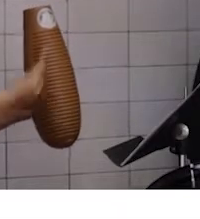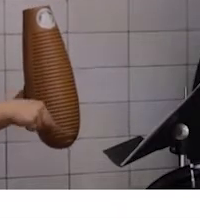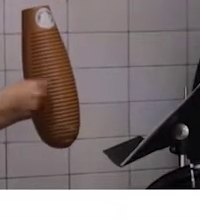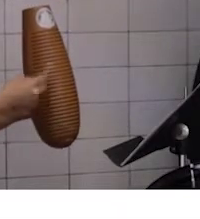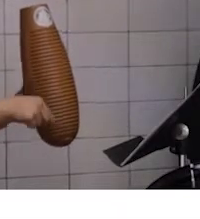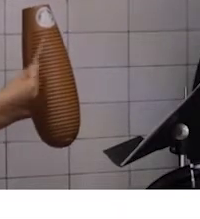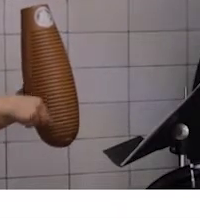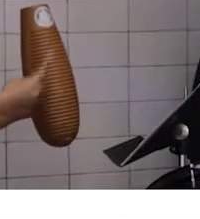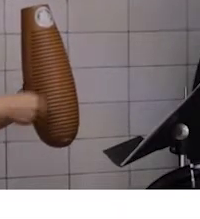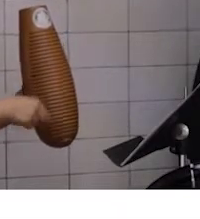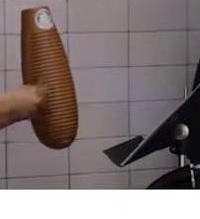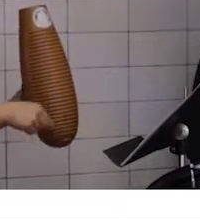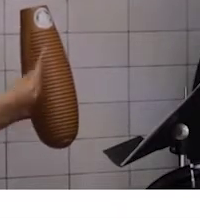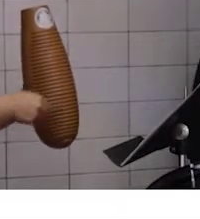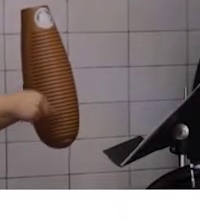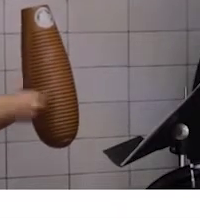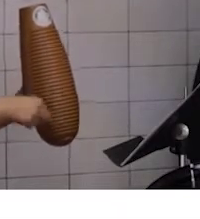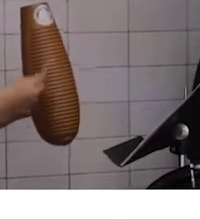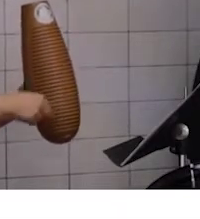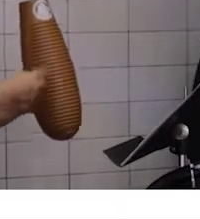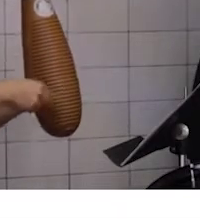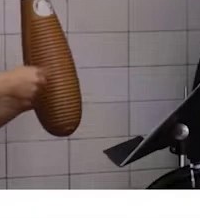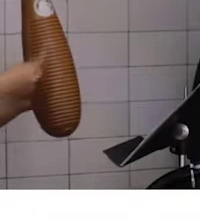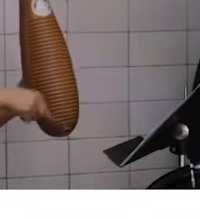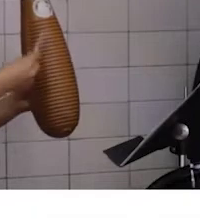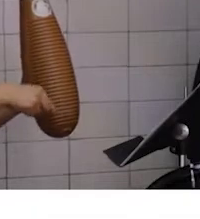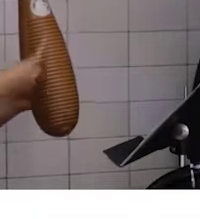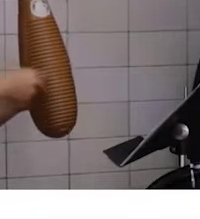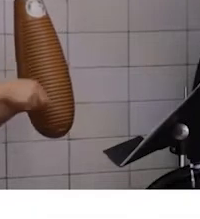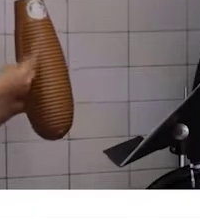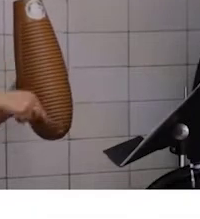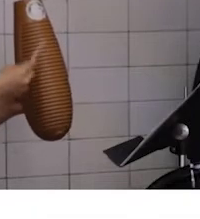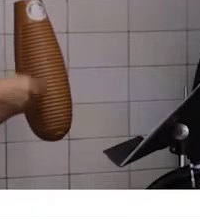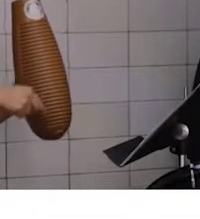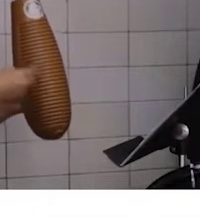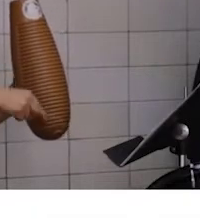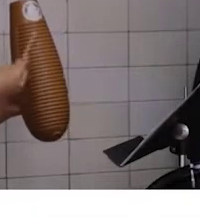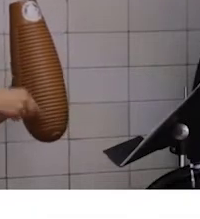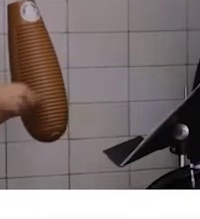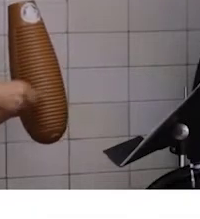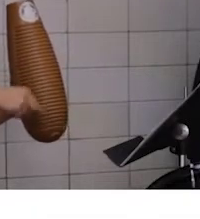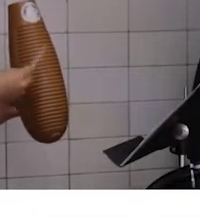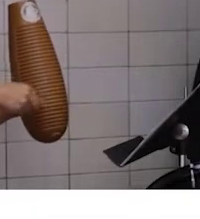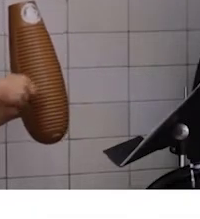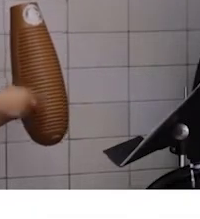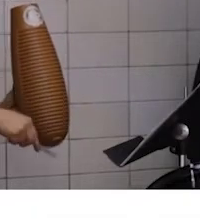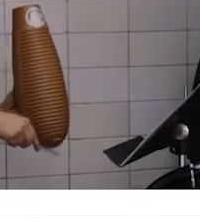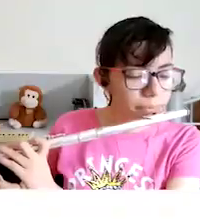Thank you.